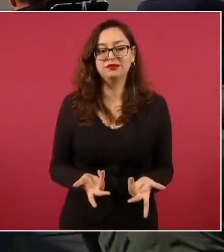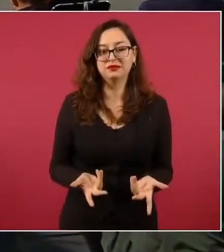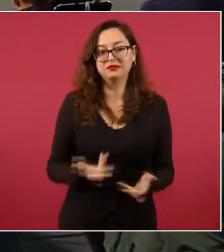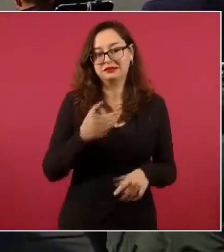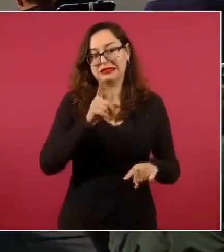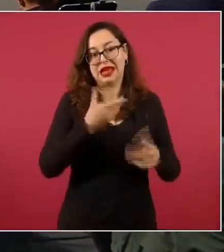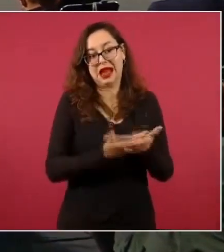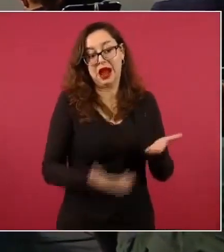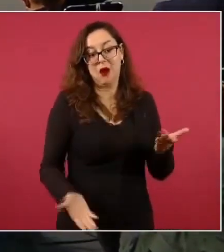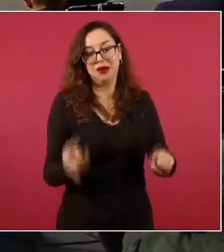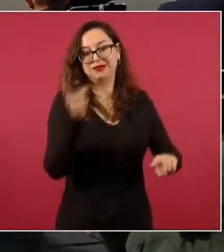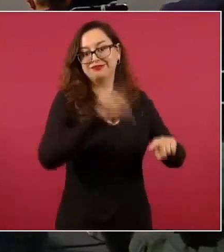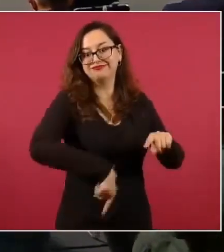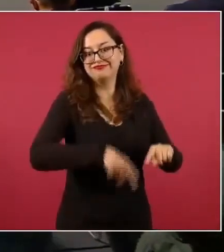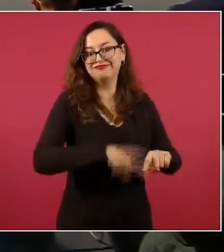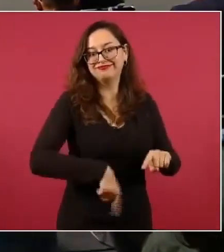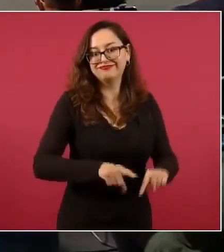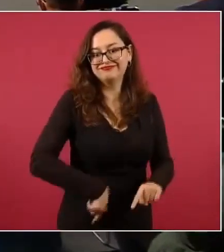Entonces, imagínense,